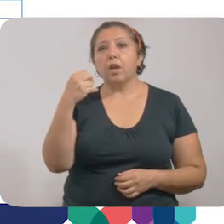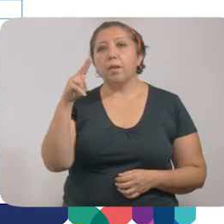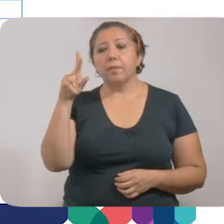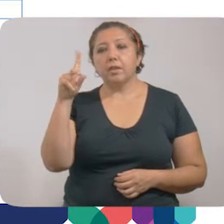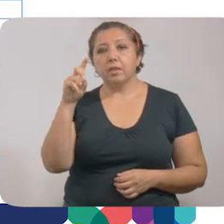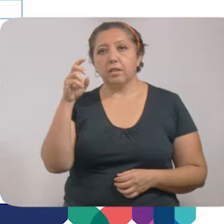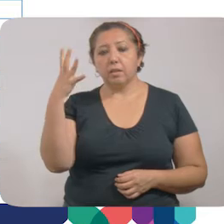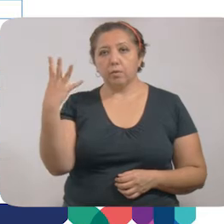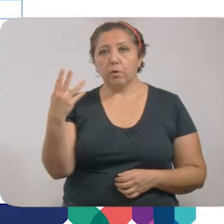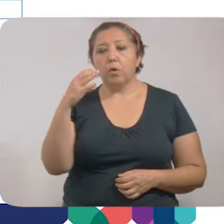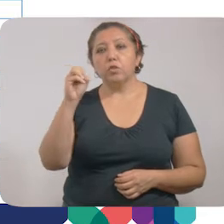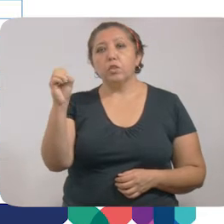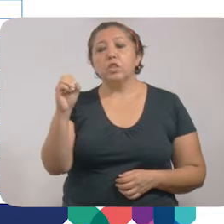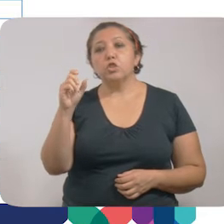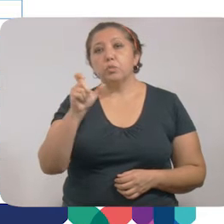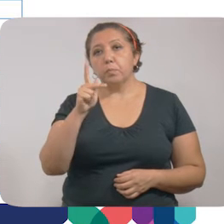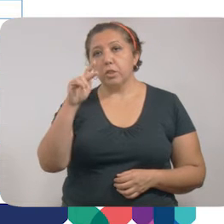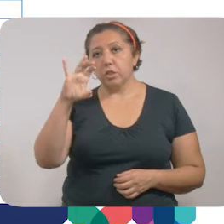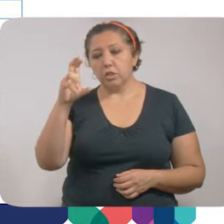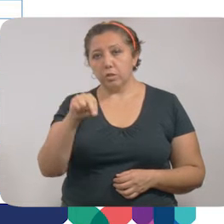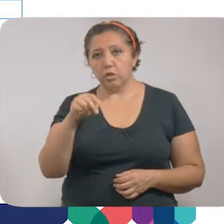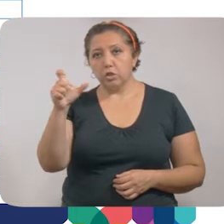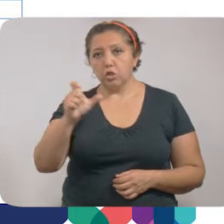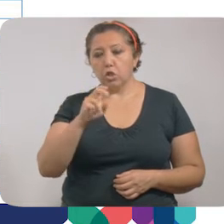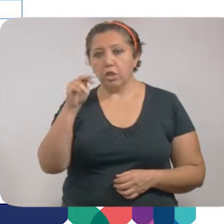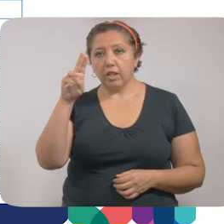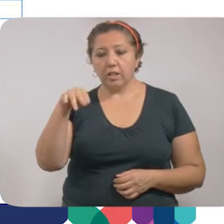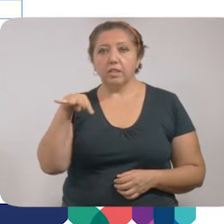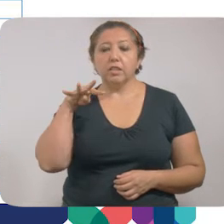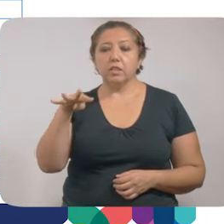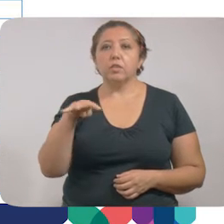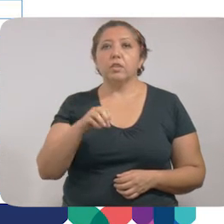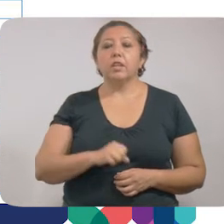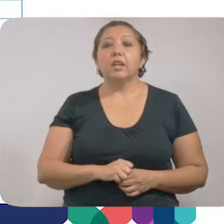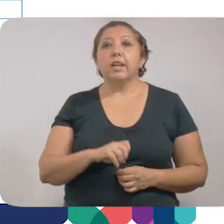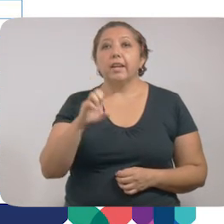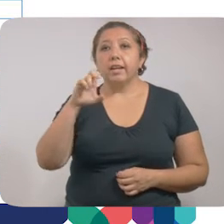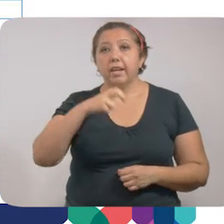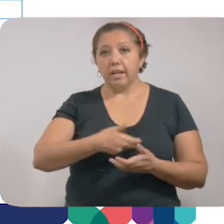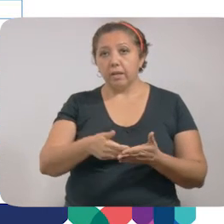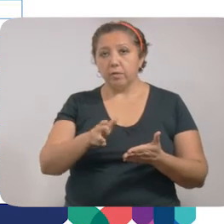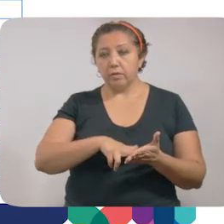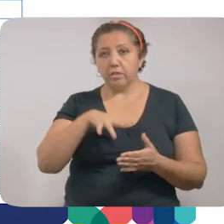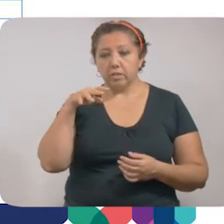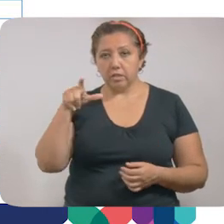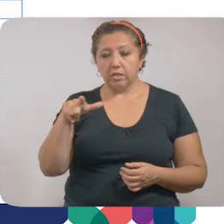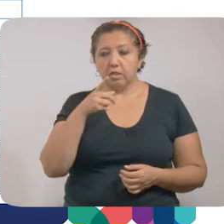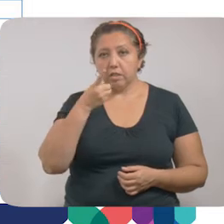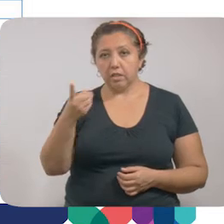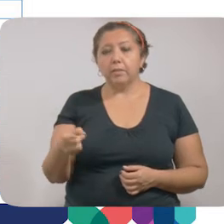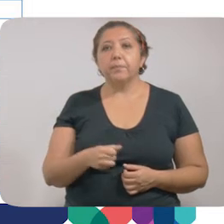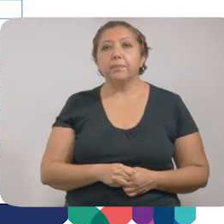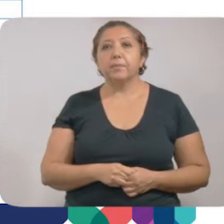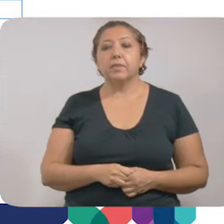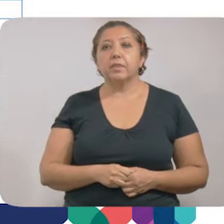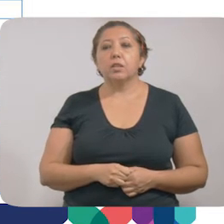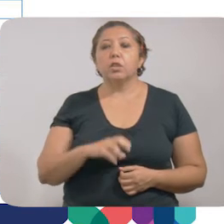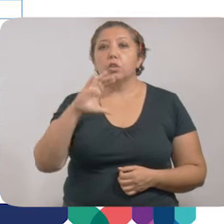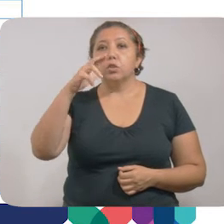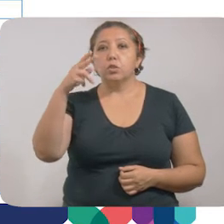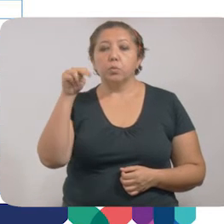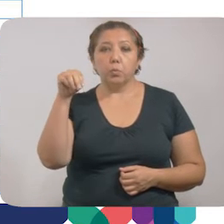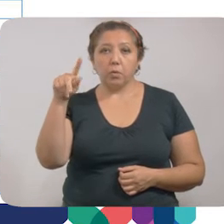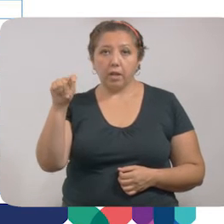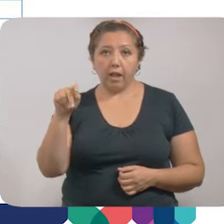24, Tixcacalo Pichén 21, Xoclán 19, Héroes 17, Emiliano Zapata Sur 16,